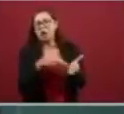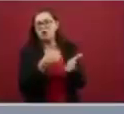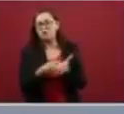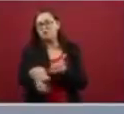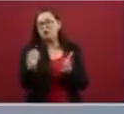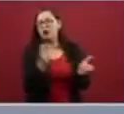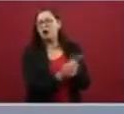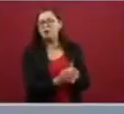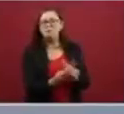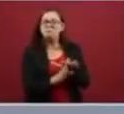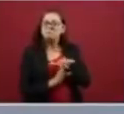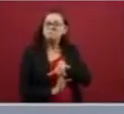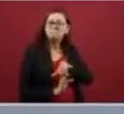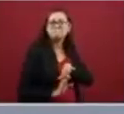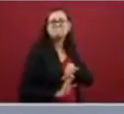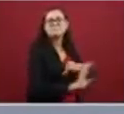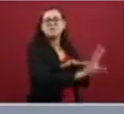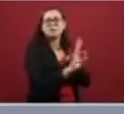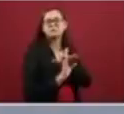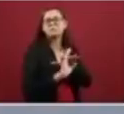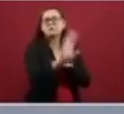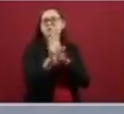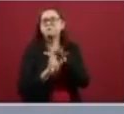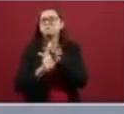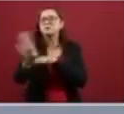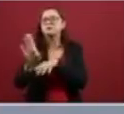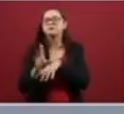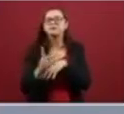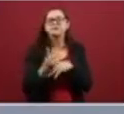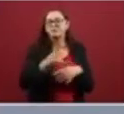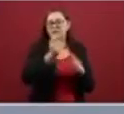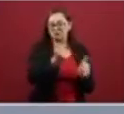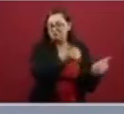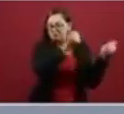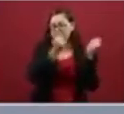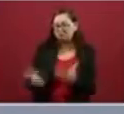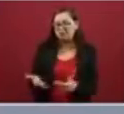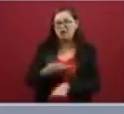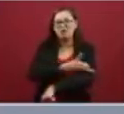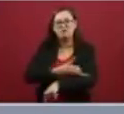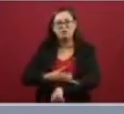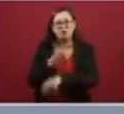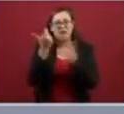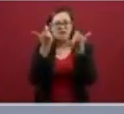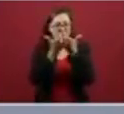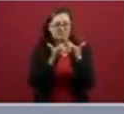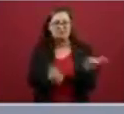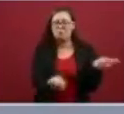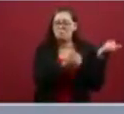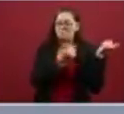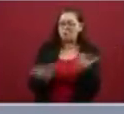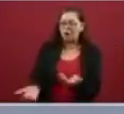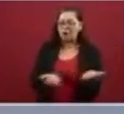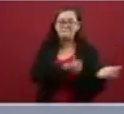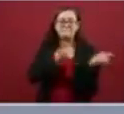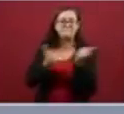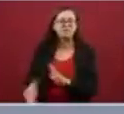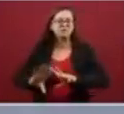migrantes mexicanos, enviaron remesas a sus familiares por